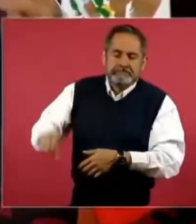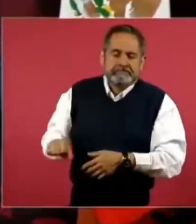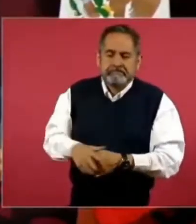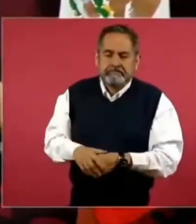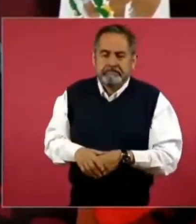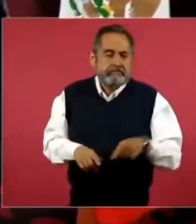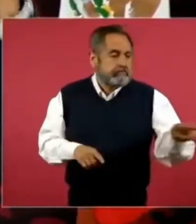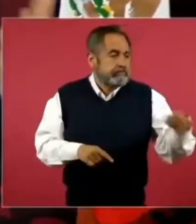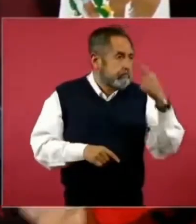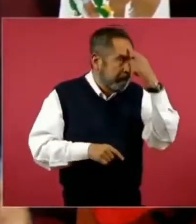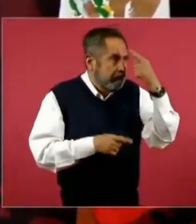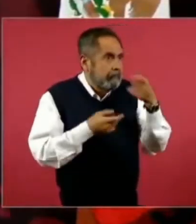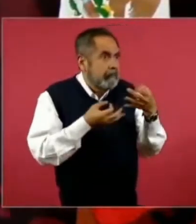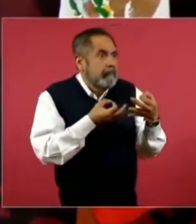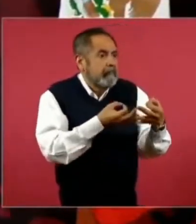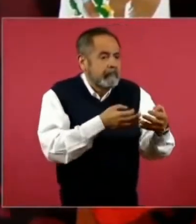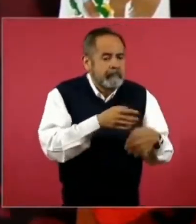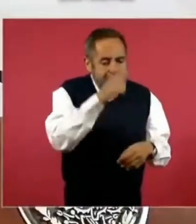es fanática.